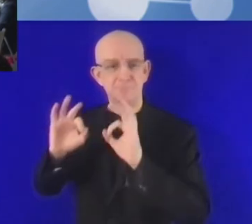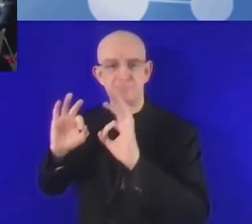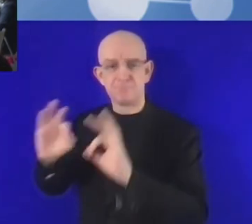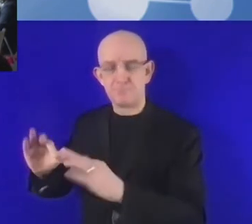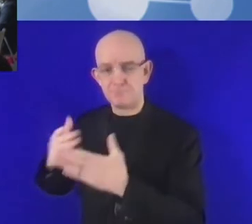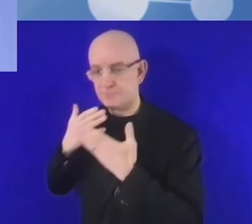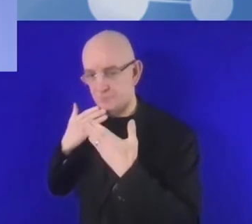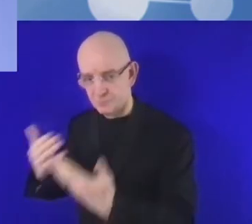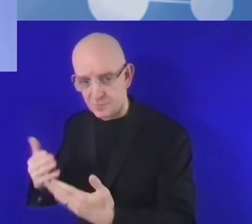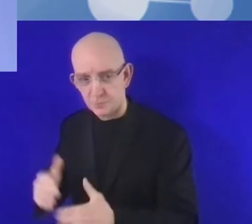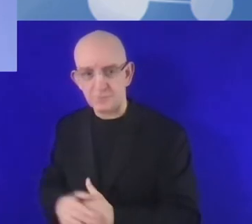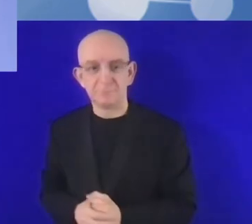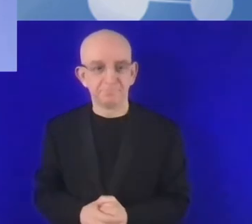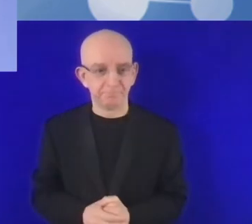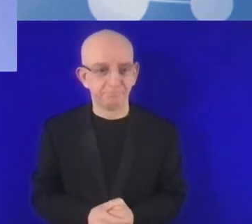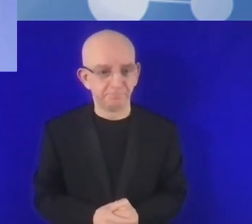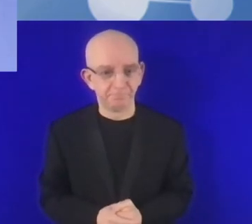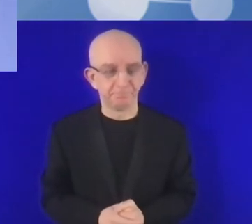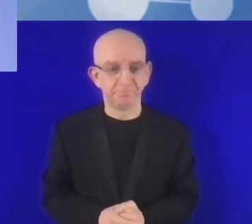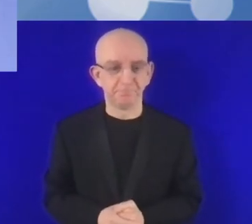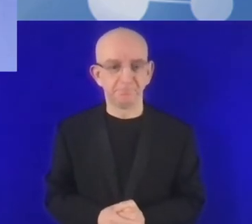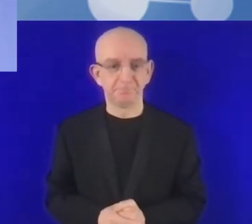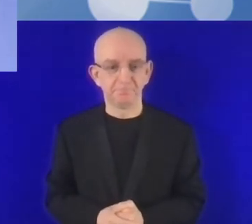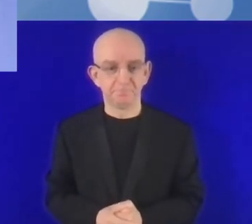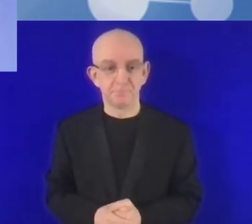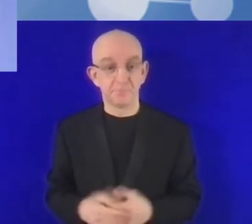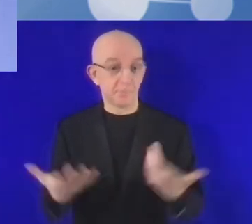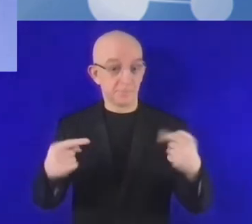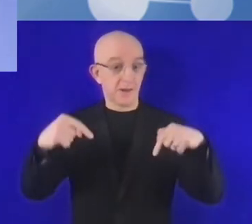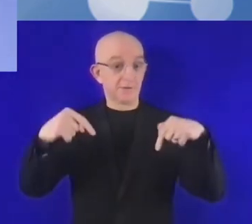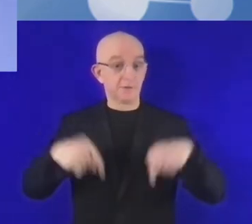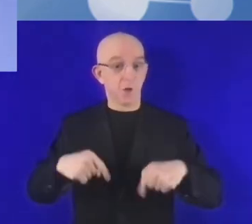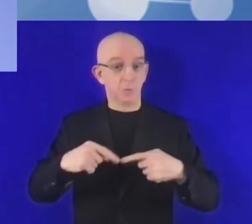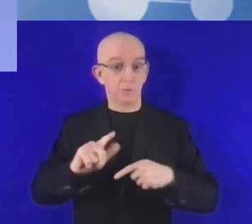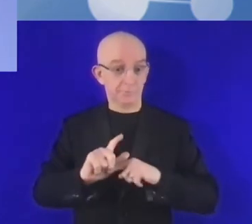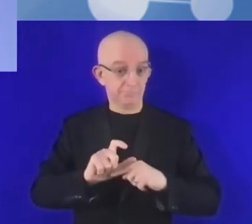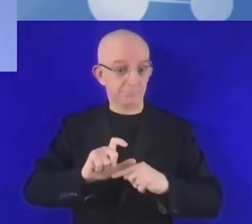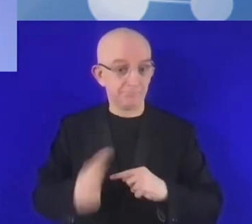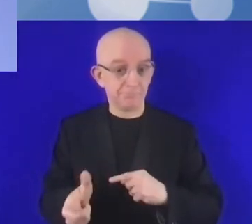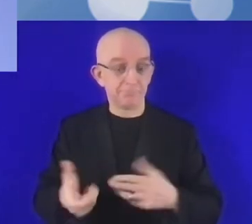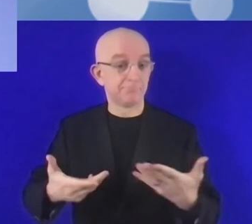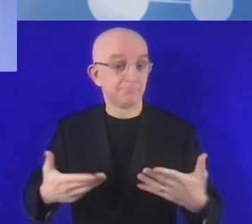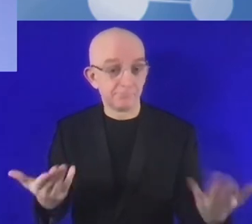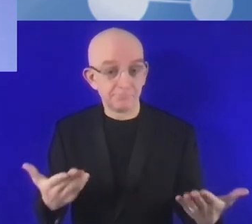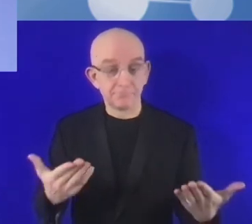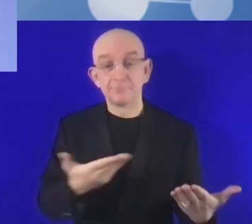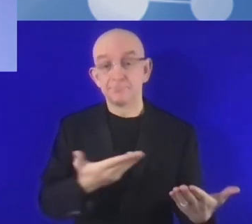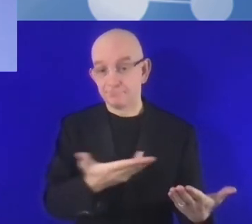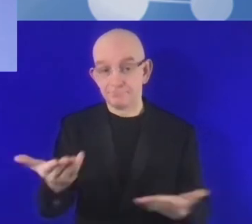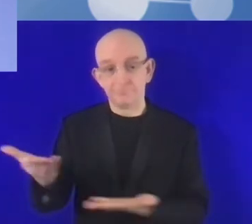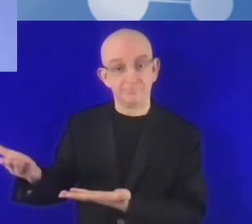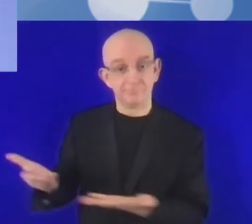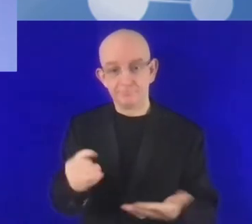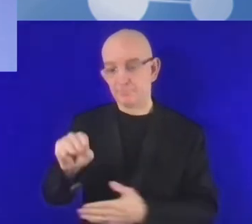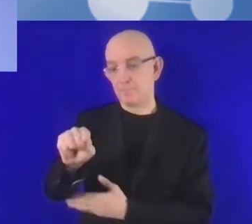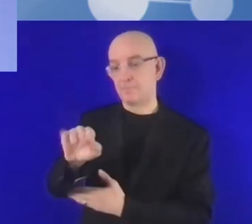Now, ladies and gentlemen, Miriam Kuhn. Muchas gracias, señores y señoras. Ahora quiero ceder la palabra